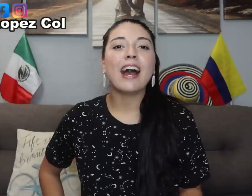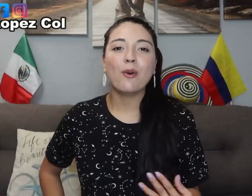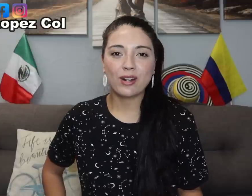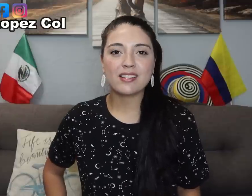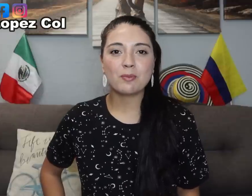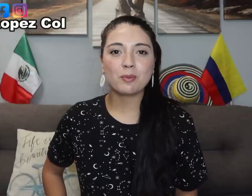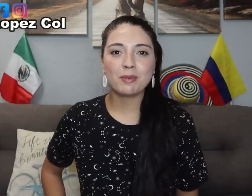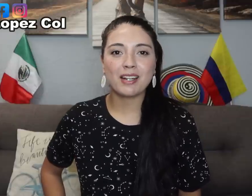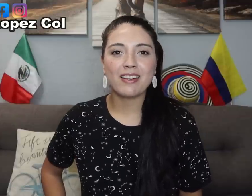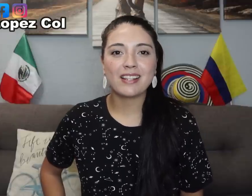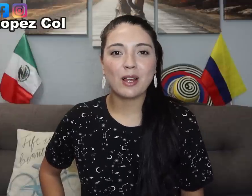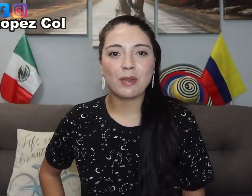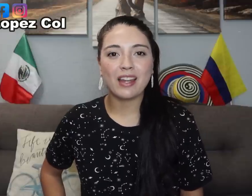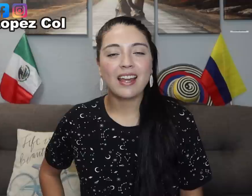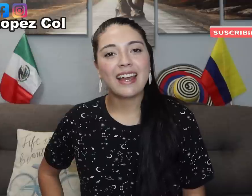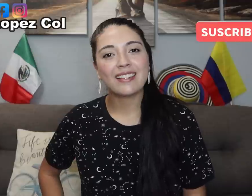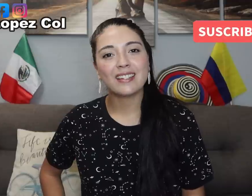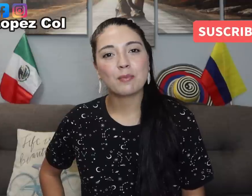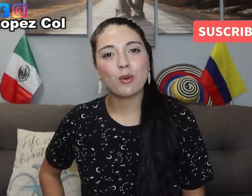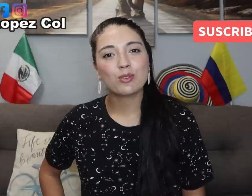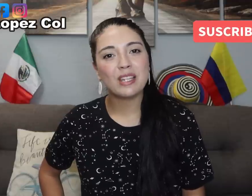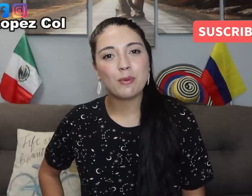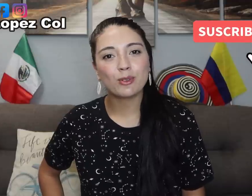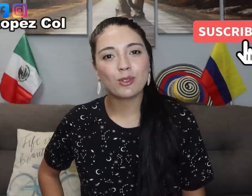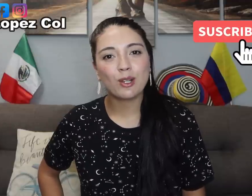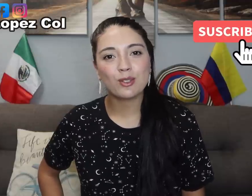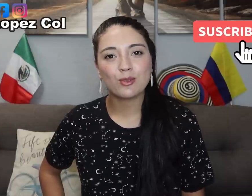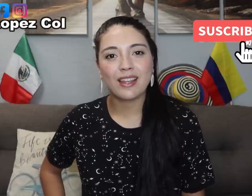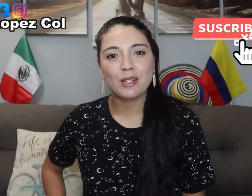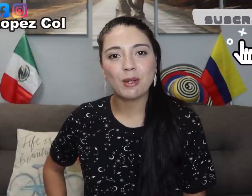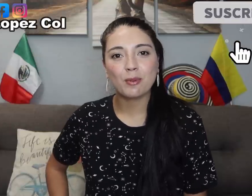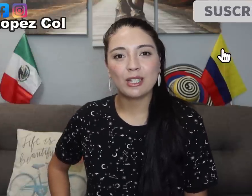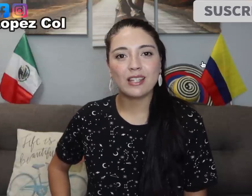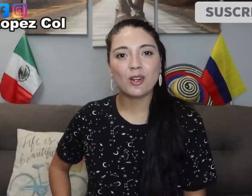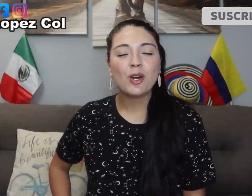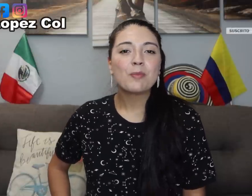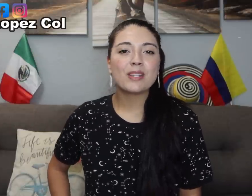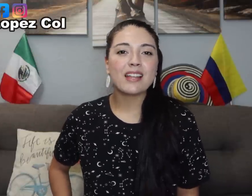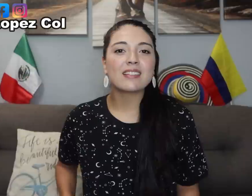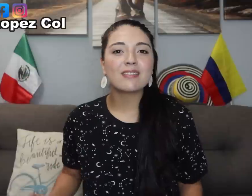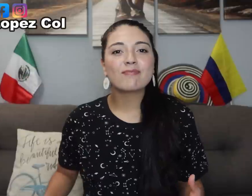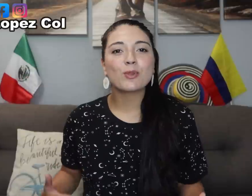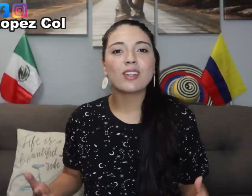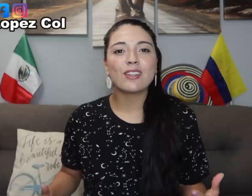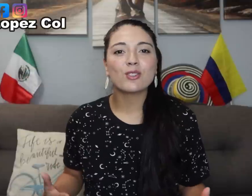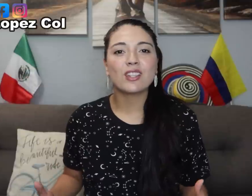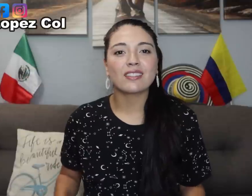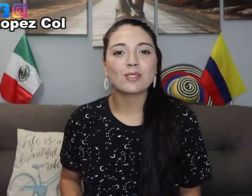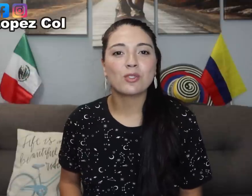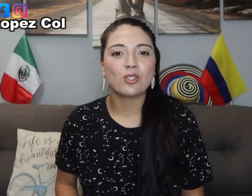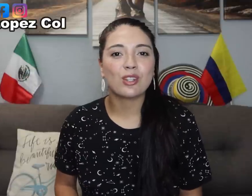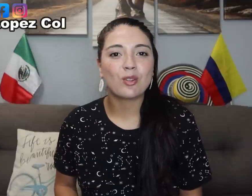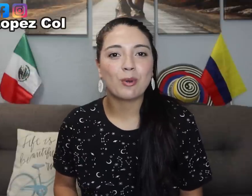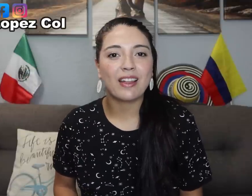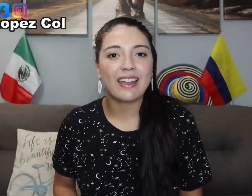salido ahora sí por primera vez en la vida a tener voz y voto de lo que sucede a nivel político, pues han surgido